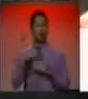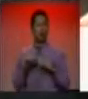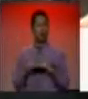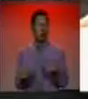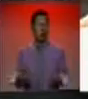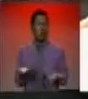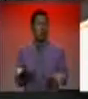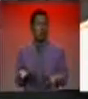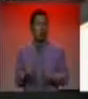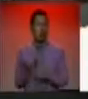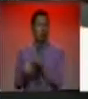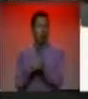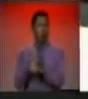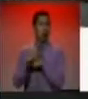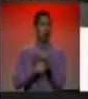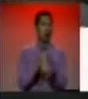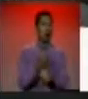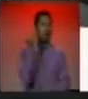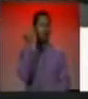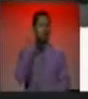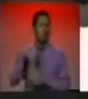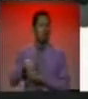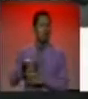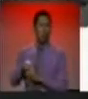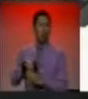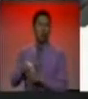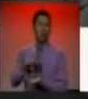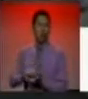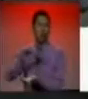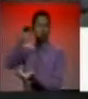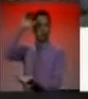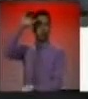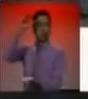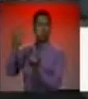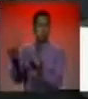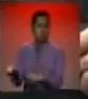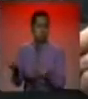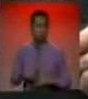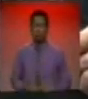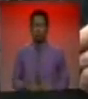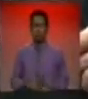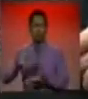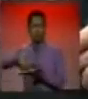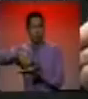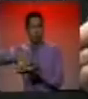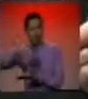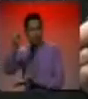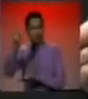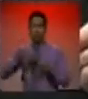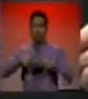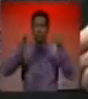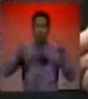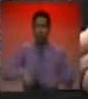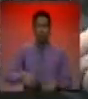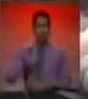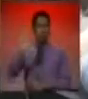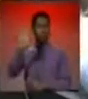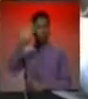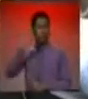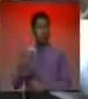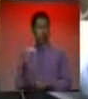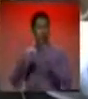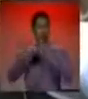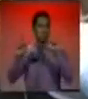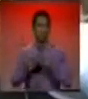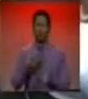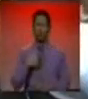durante algunos años y que incrementan en la época de la firma, el año de la firma del contrato con Odebrecht. Para mí es de